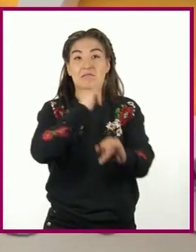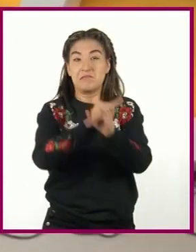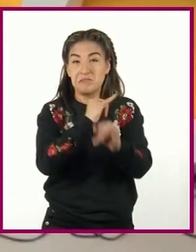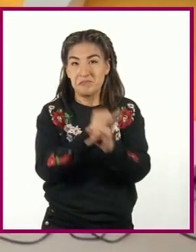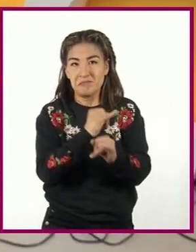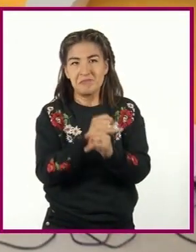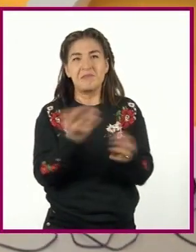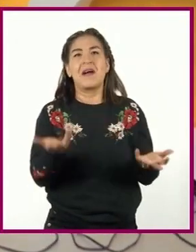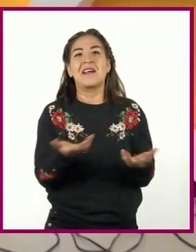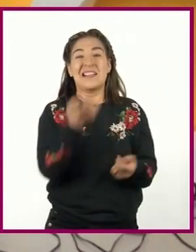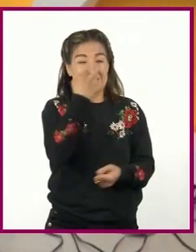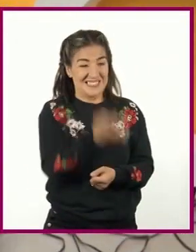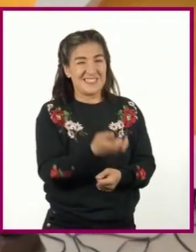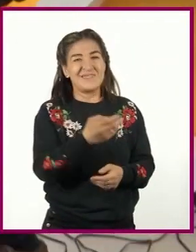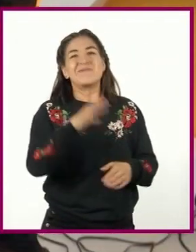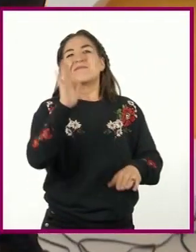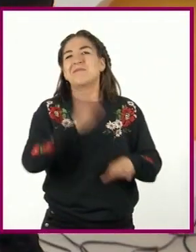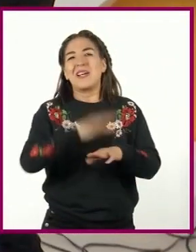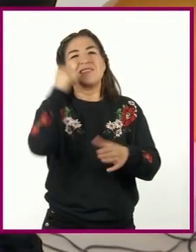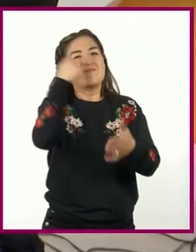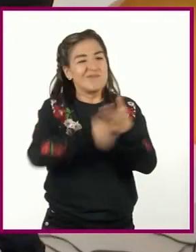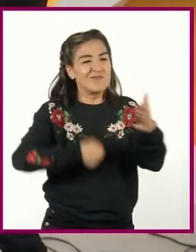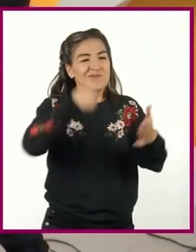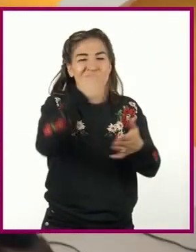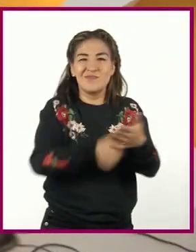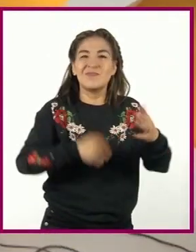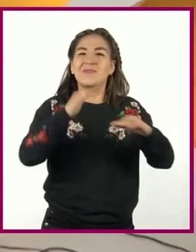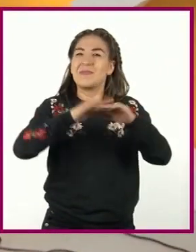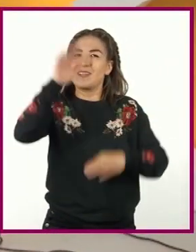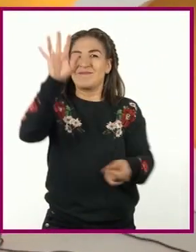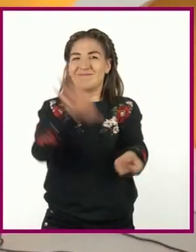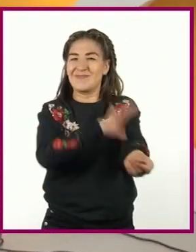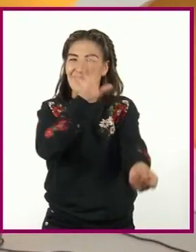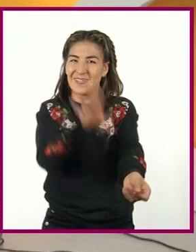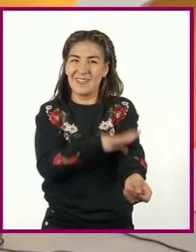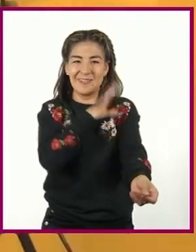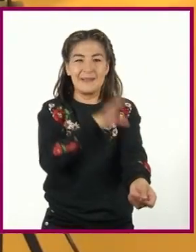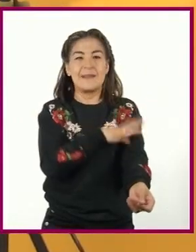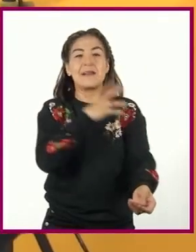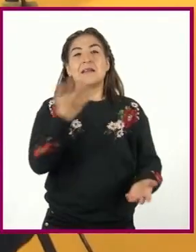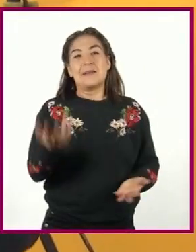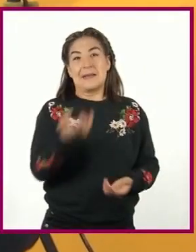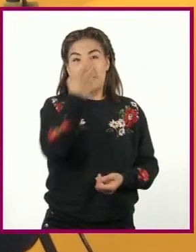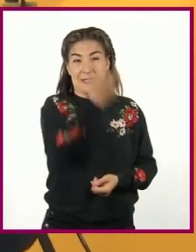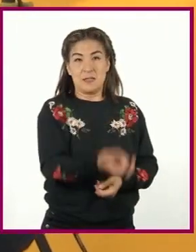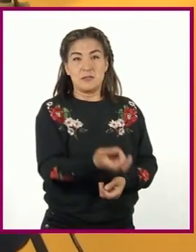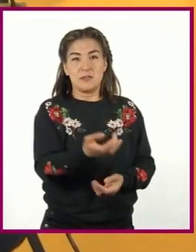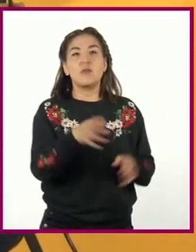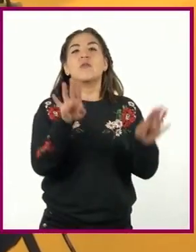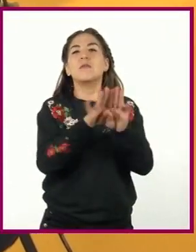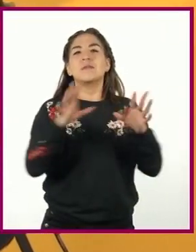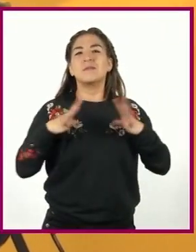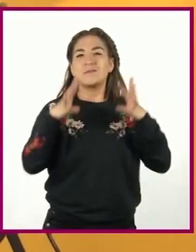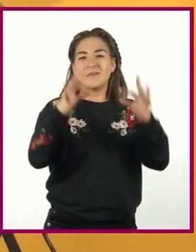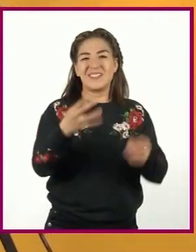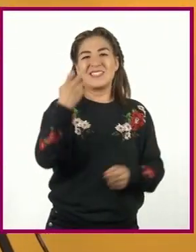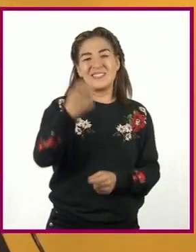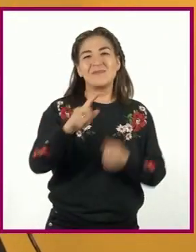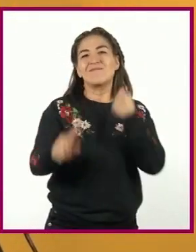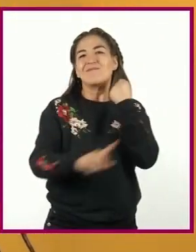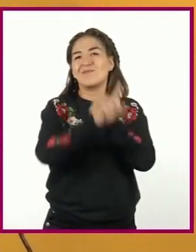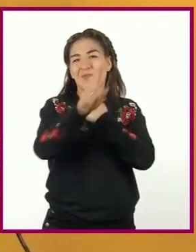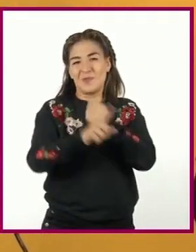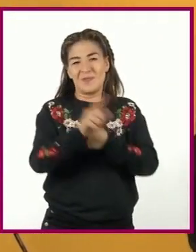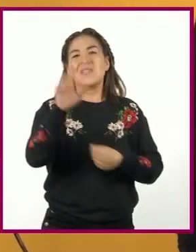Internet, exigen cada vez mayores cantidades de energía, lo que está en el origen de la crisis